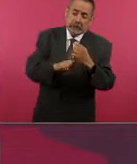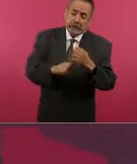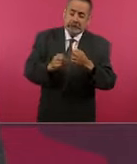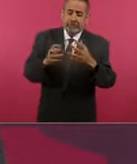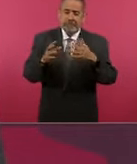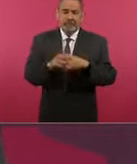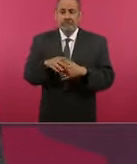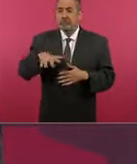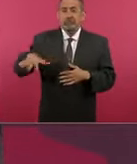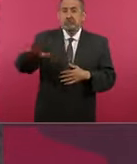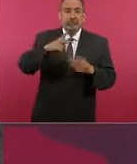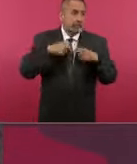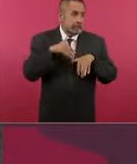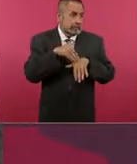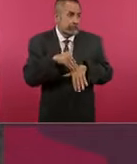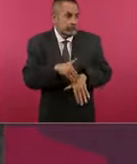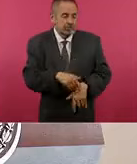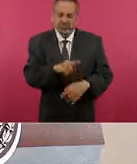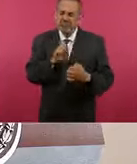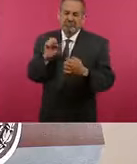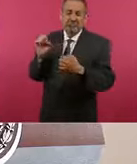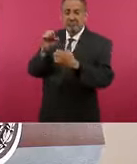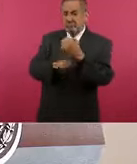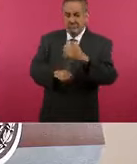a muchísima gente? Así,